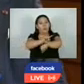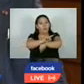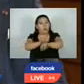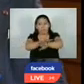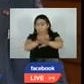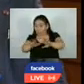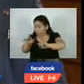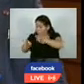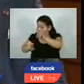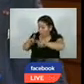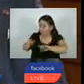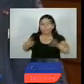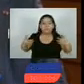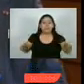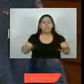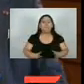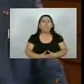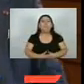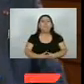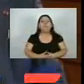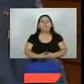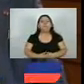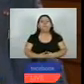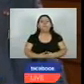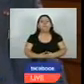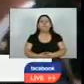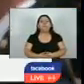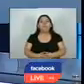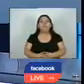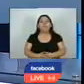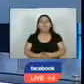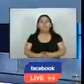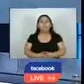la finalización del mencionado debate.